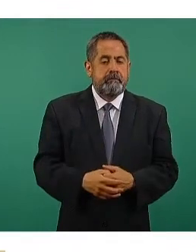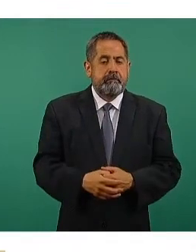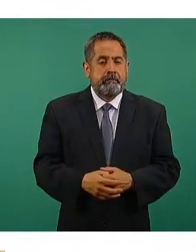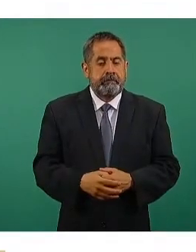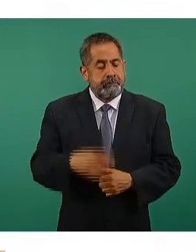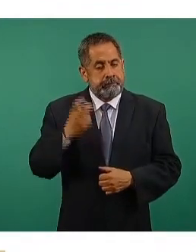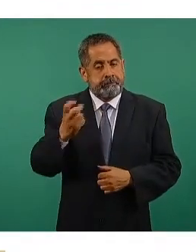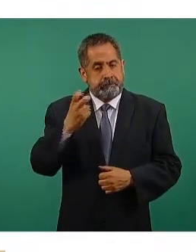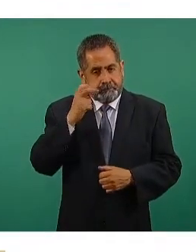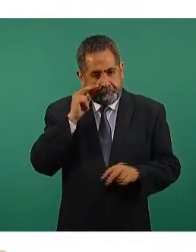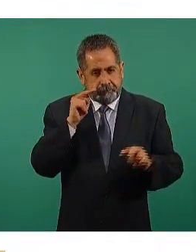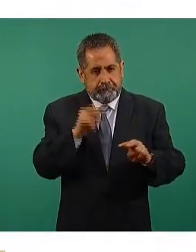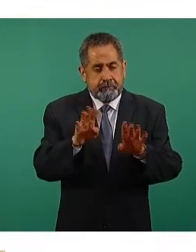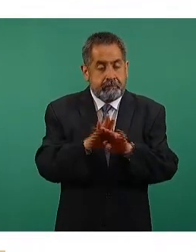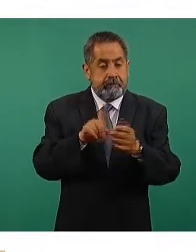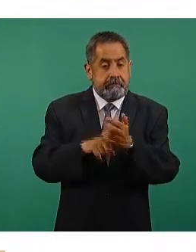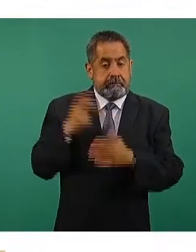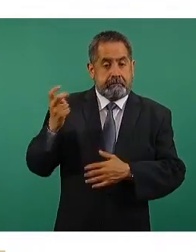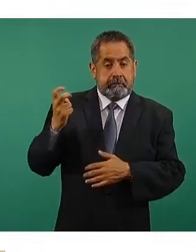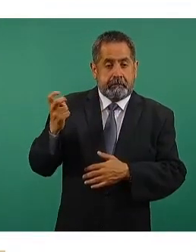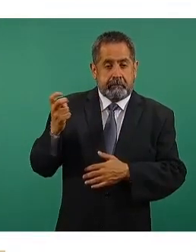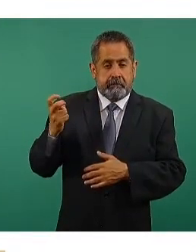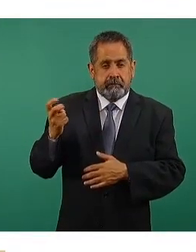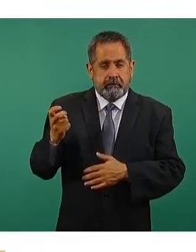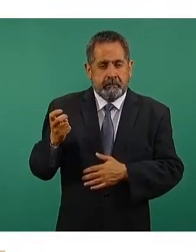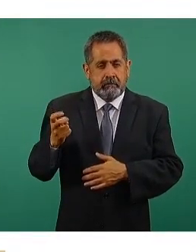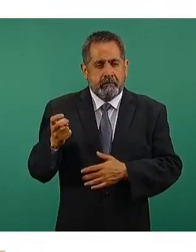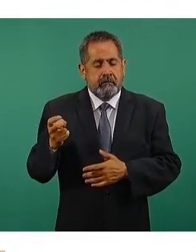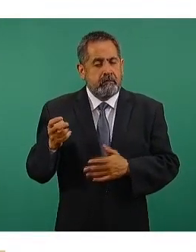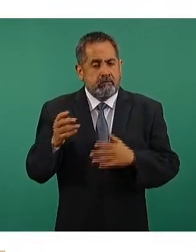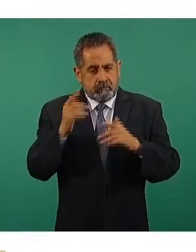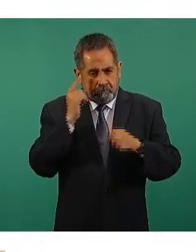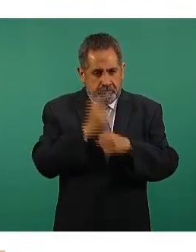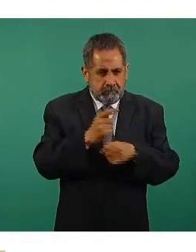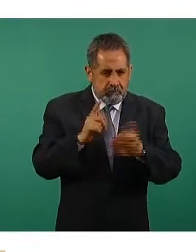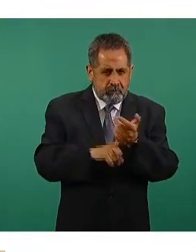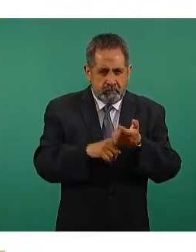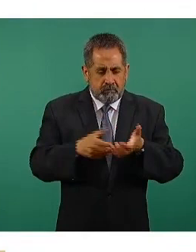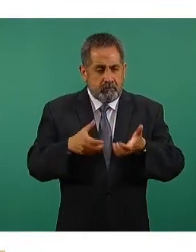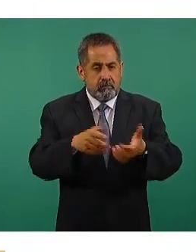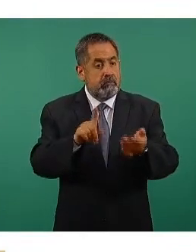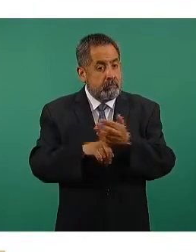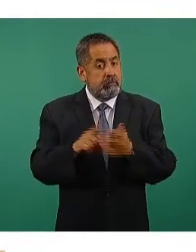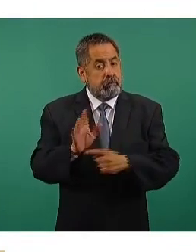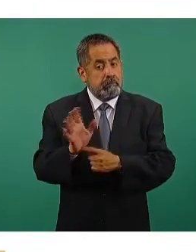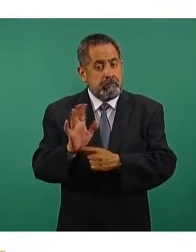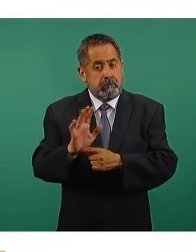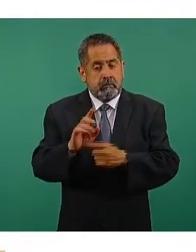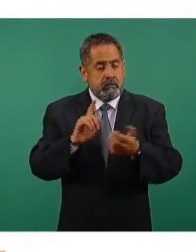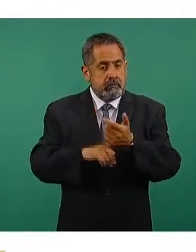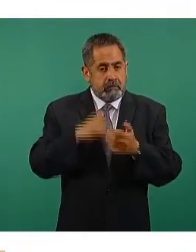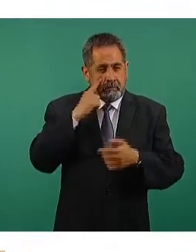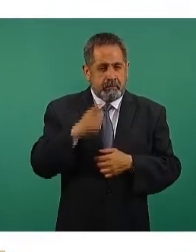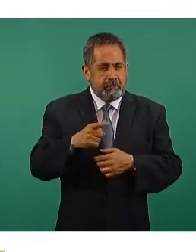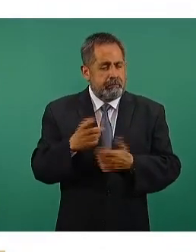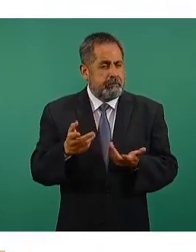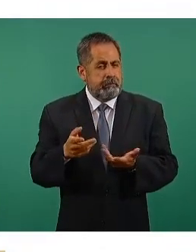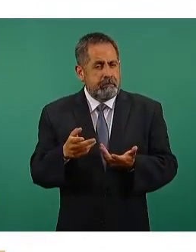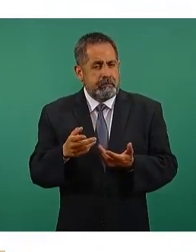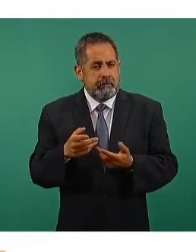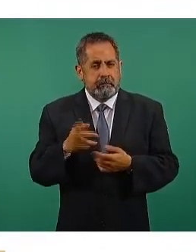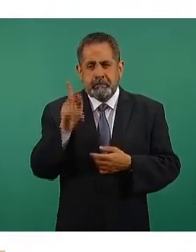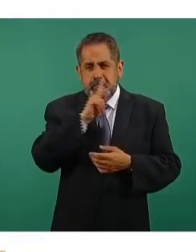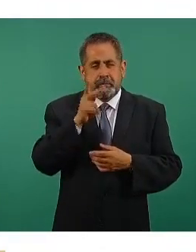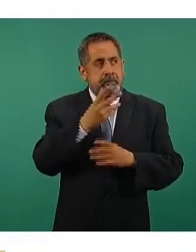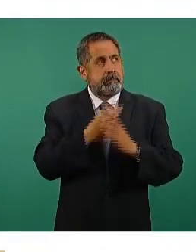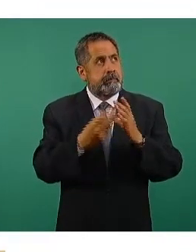lo que se encuentra al interior de las excavaciones, el túnel como tal, con un ventilador para eliminar